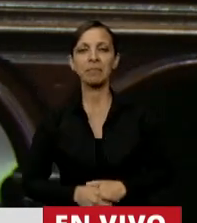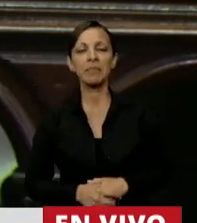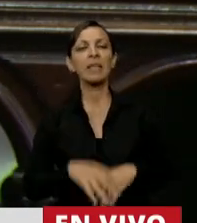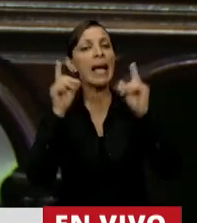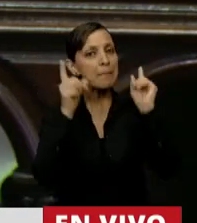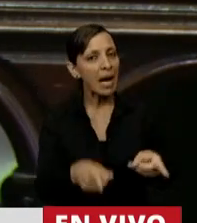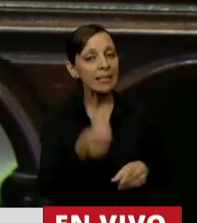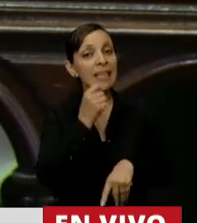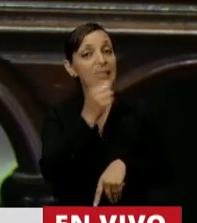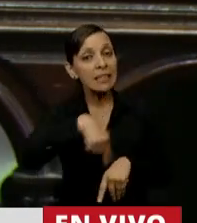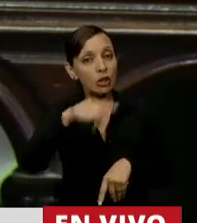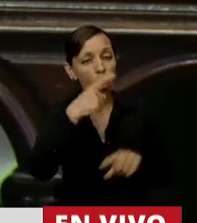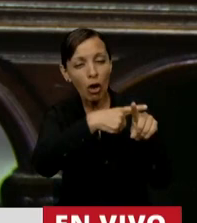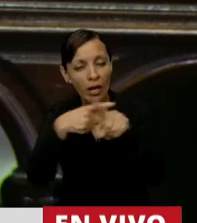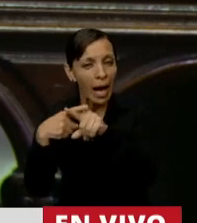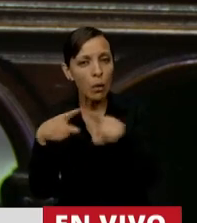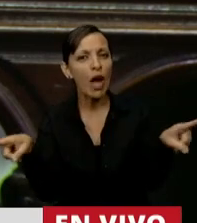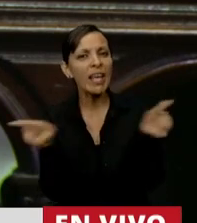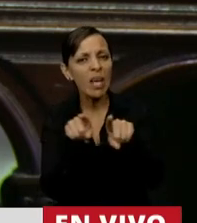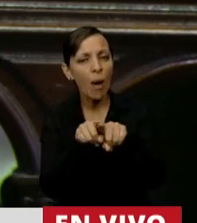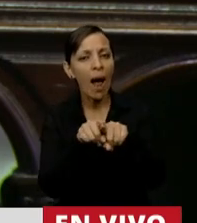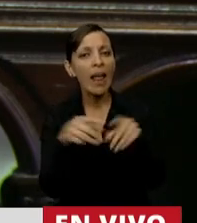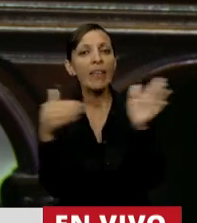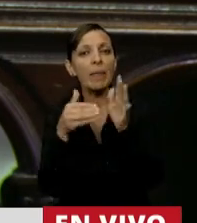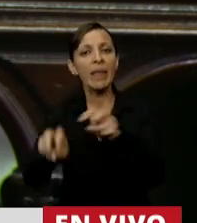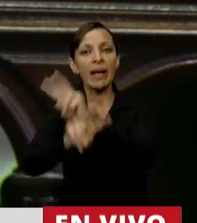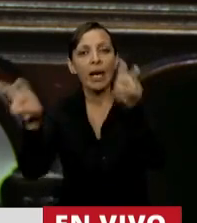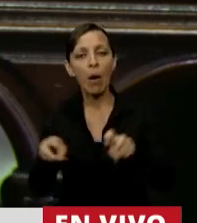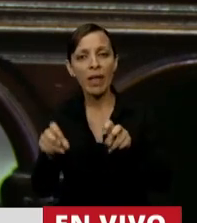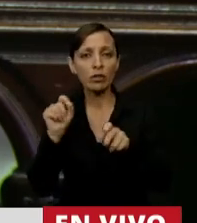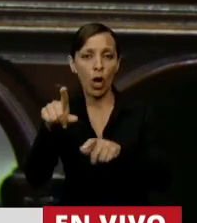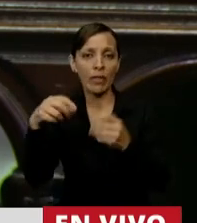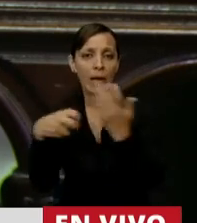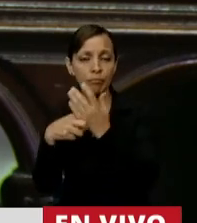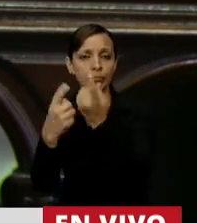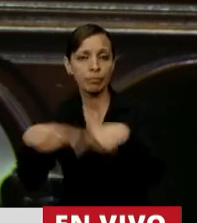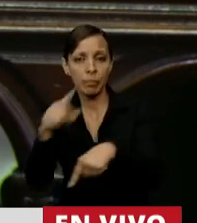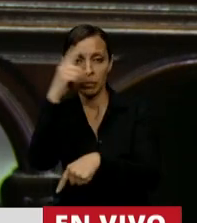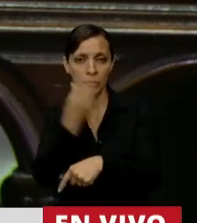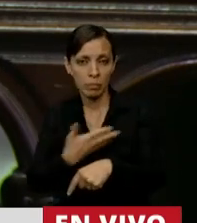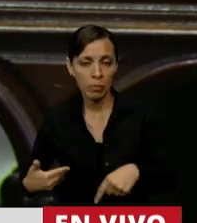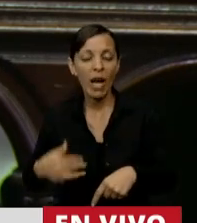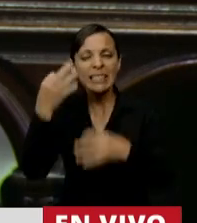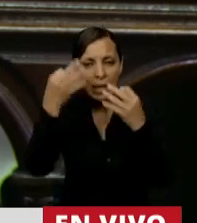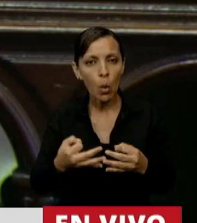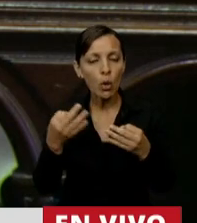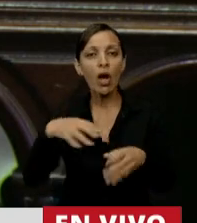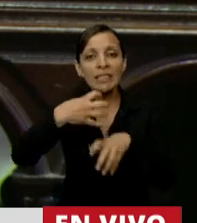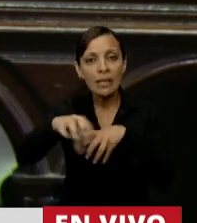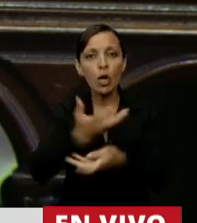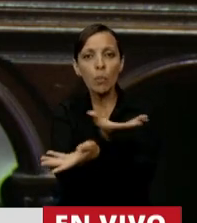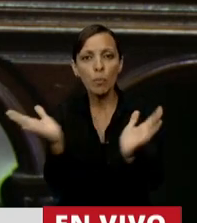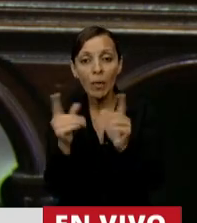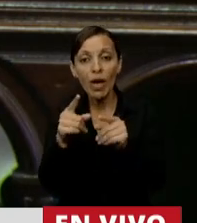si usáramos la misma fórmula y nos ajustáramos por la recaudación tributaria, le aseguro que el sector público sería el primero